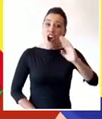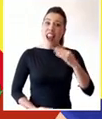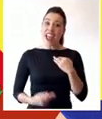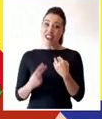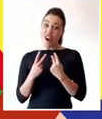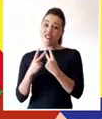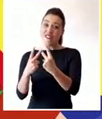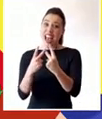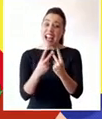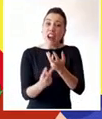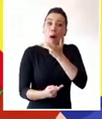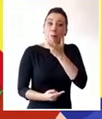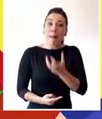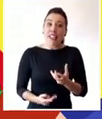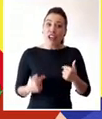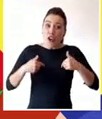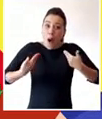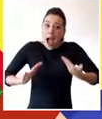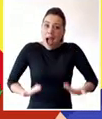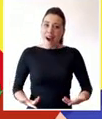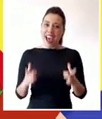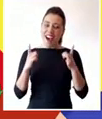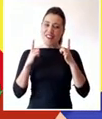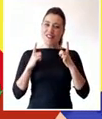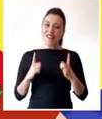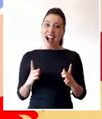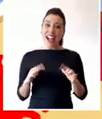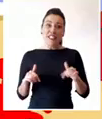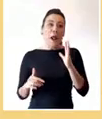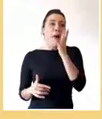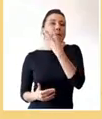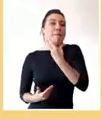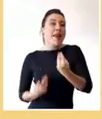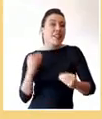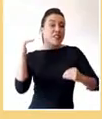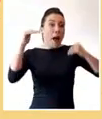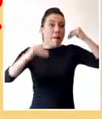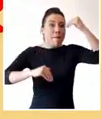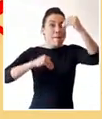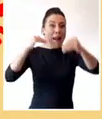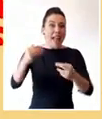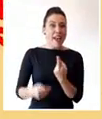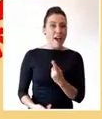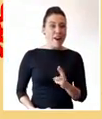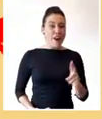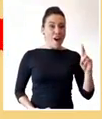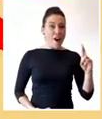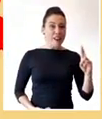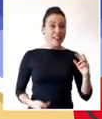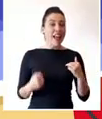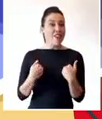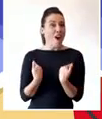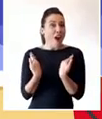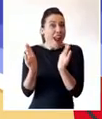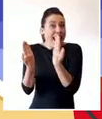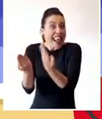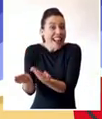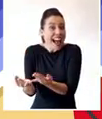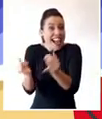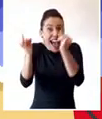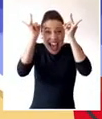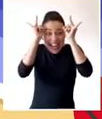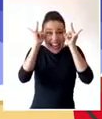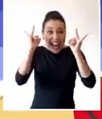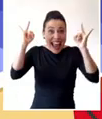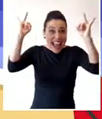¡Hola! Soy el viajero Pascuero y ahora estoy de vacaciones en esta preciosa playa del norte. Este fue un regalo